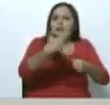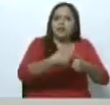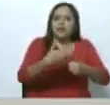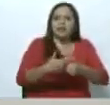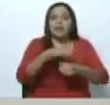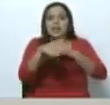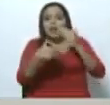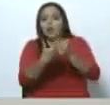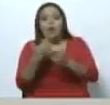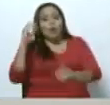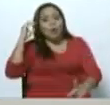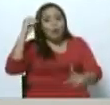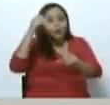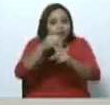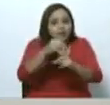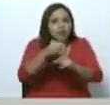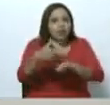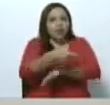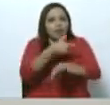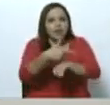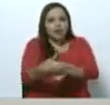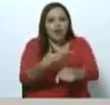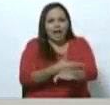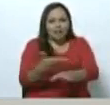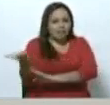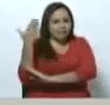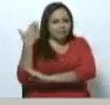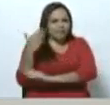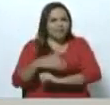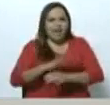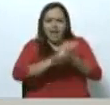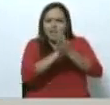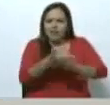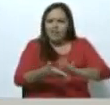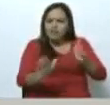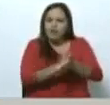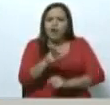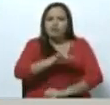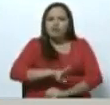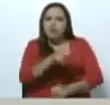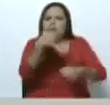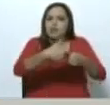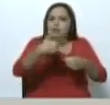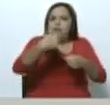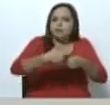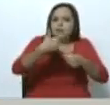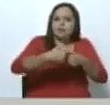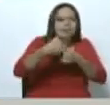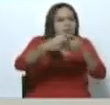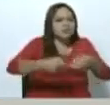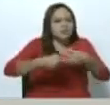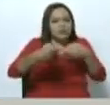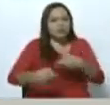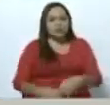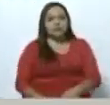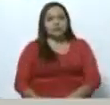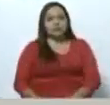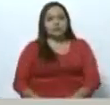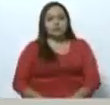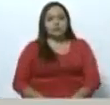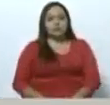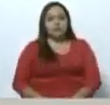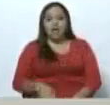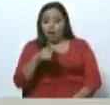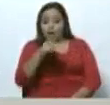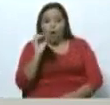los gobiernos que pasaron por aquí. Acabar con la renta petrolera. ¿Verdad, señor Jesús? Era una meta de